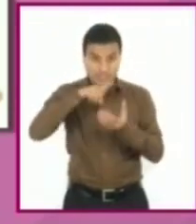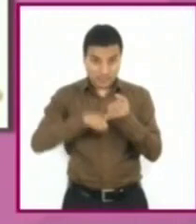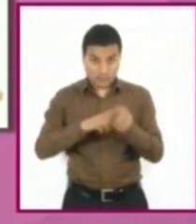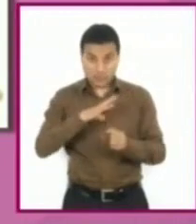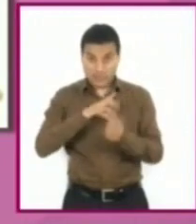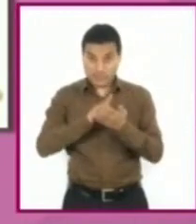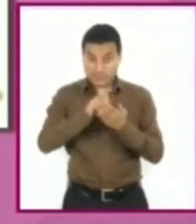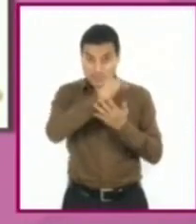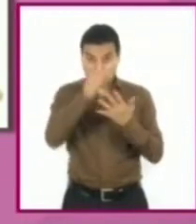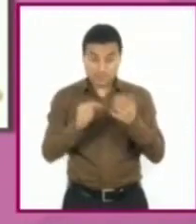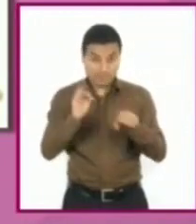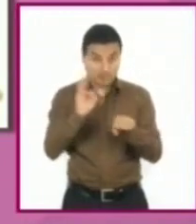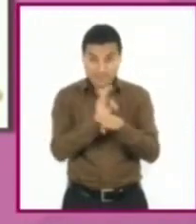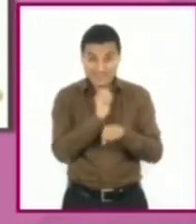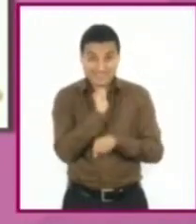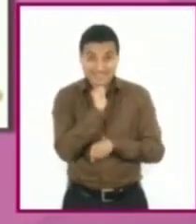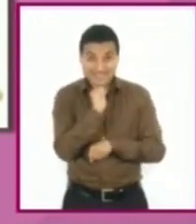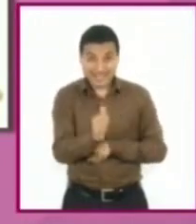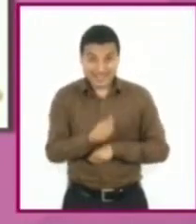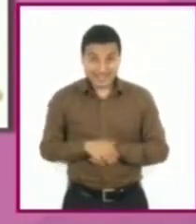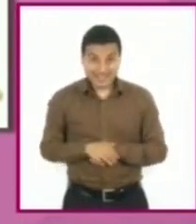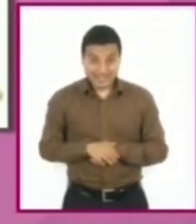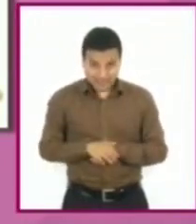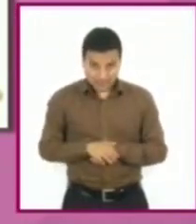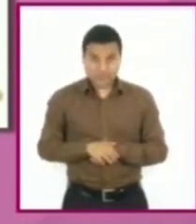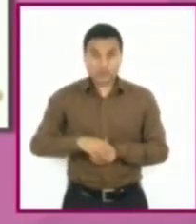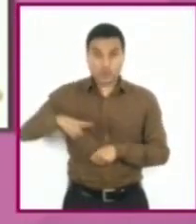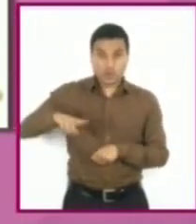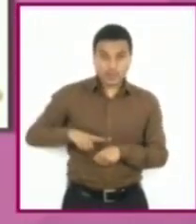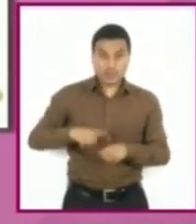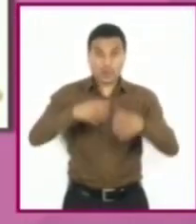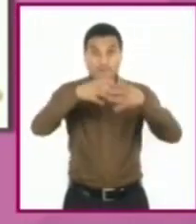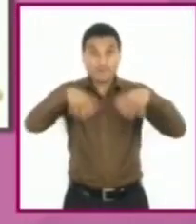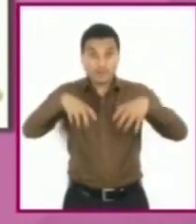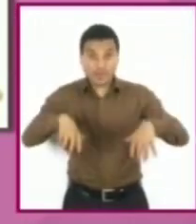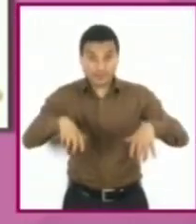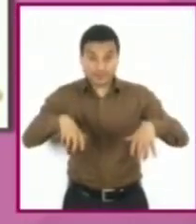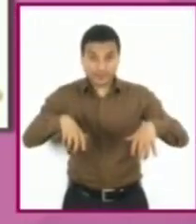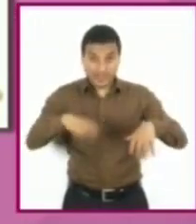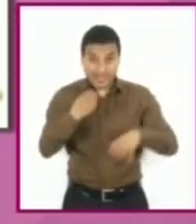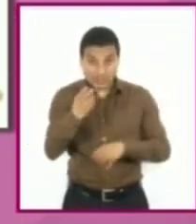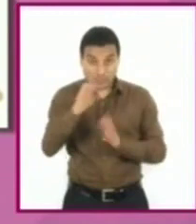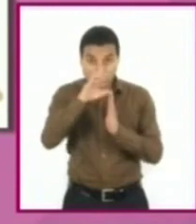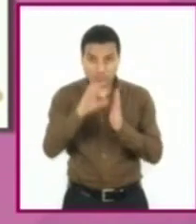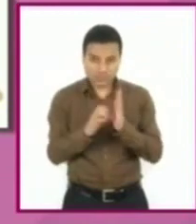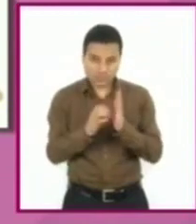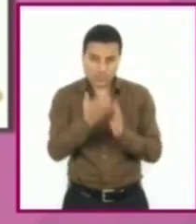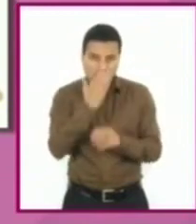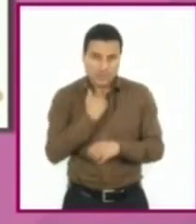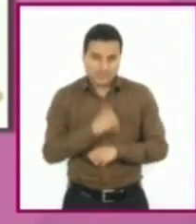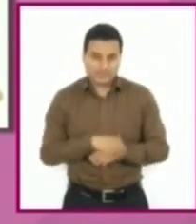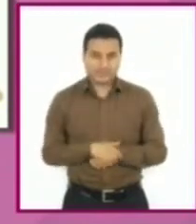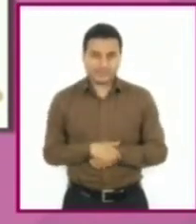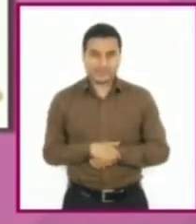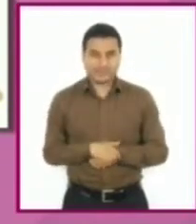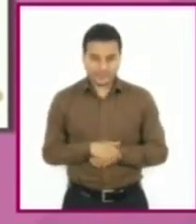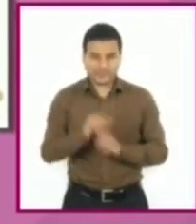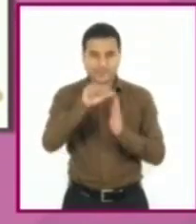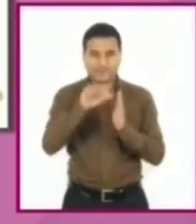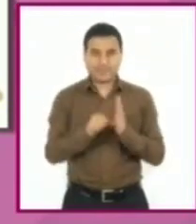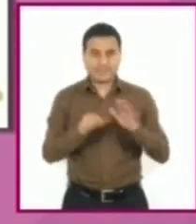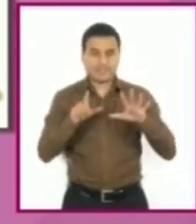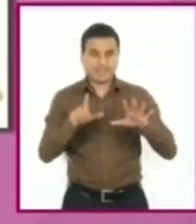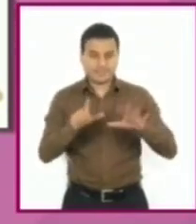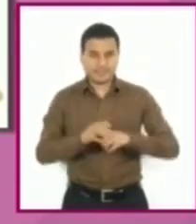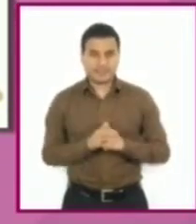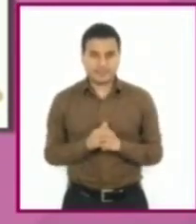asegurada, ni la separación de los poderes determinada, no tiene constitución. Artículo 17. Siendo las